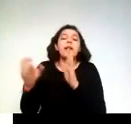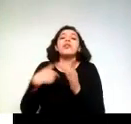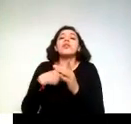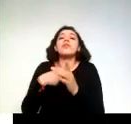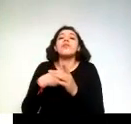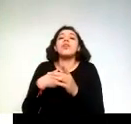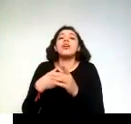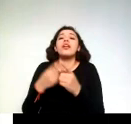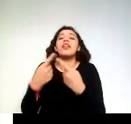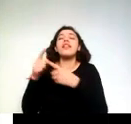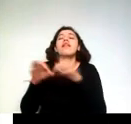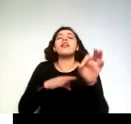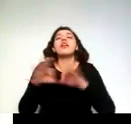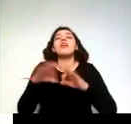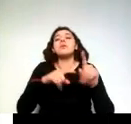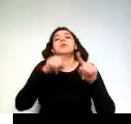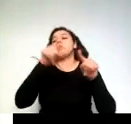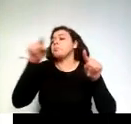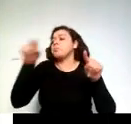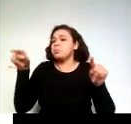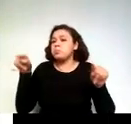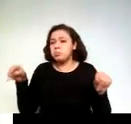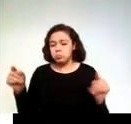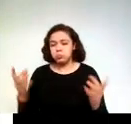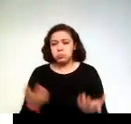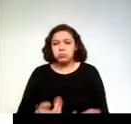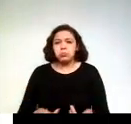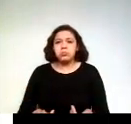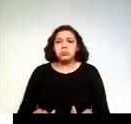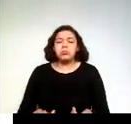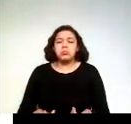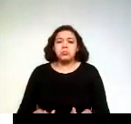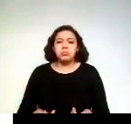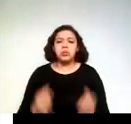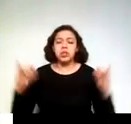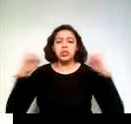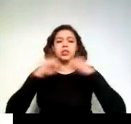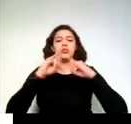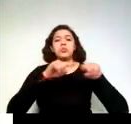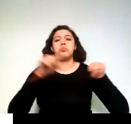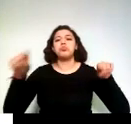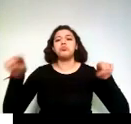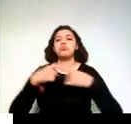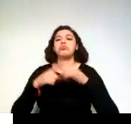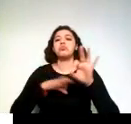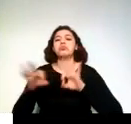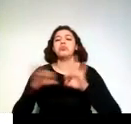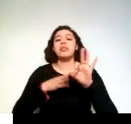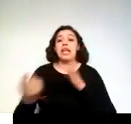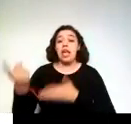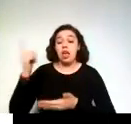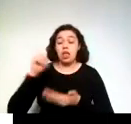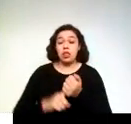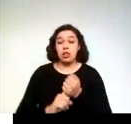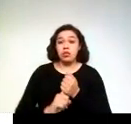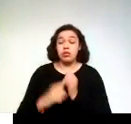varios trabajos, ¿no? Que trabaje en diferentes instituciones y dentro de una... si